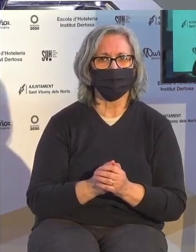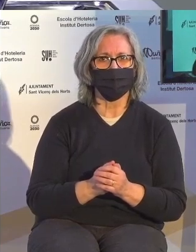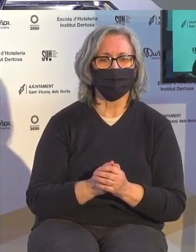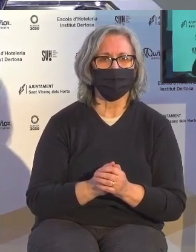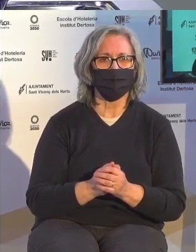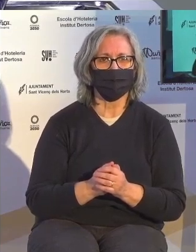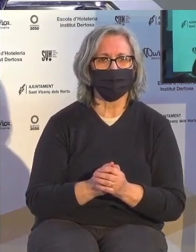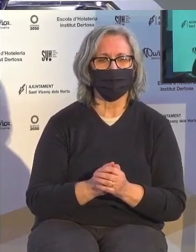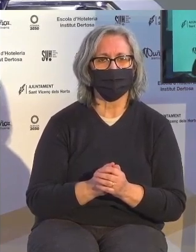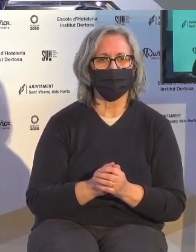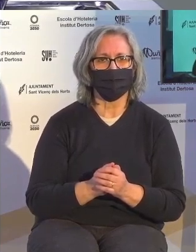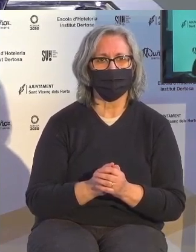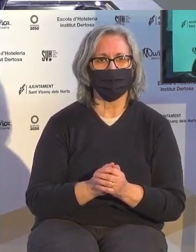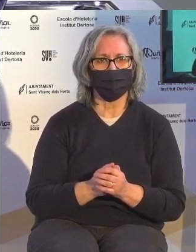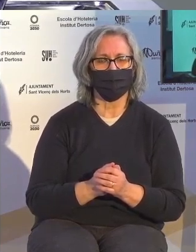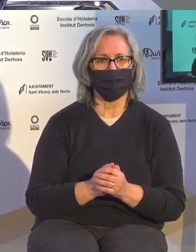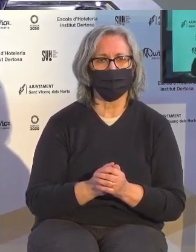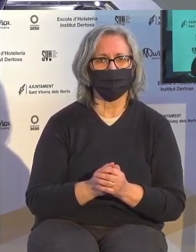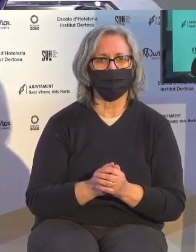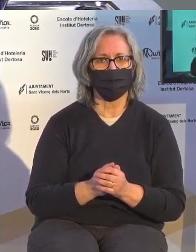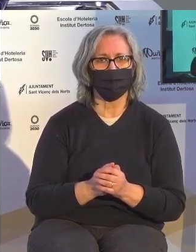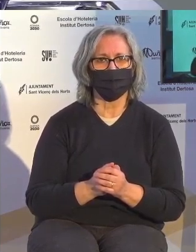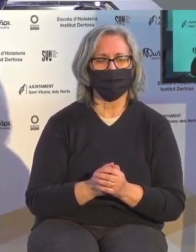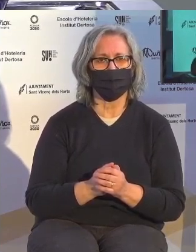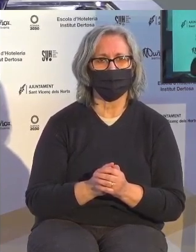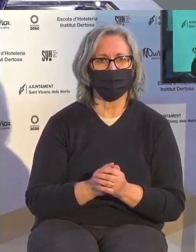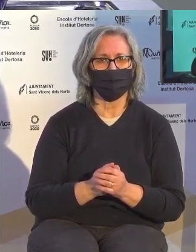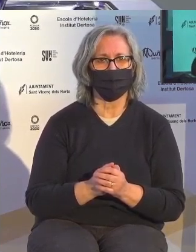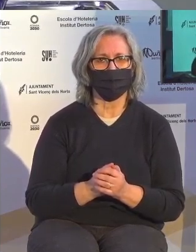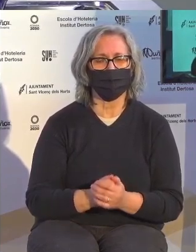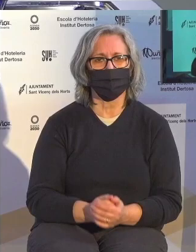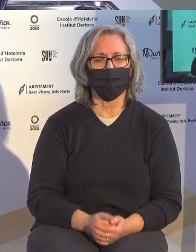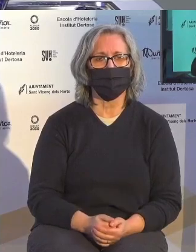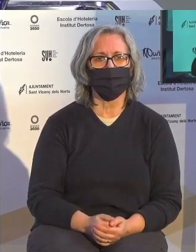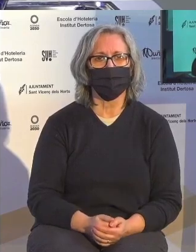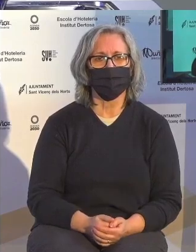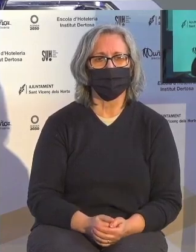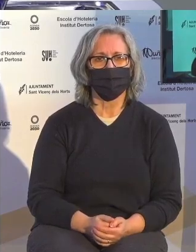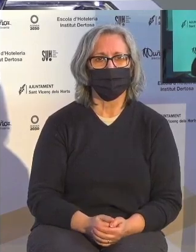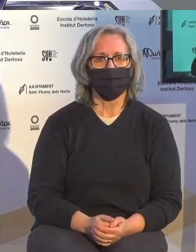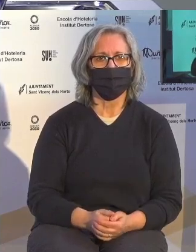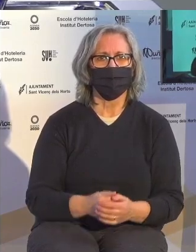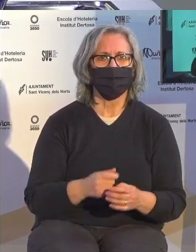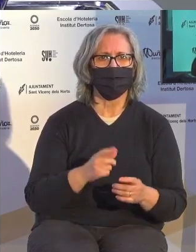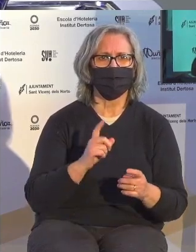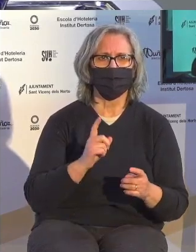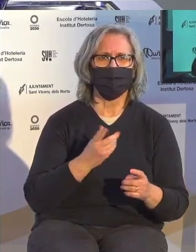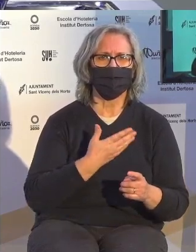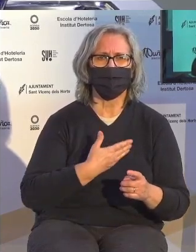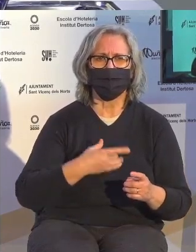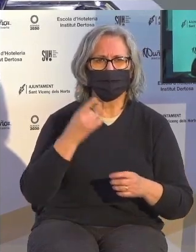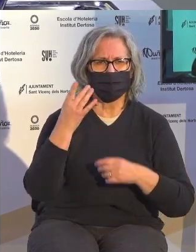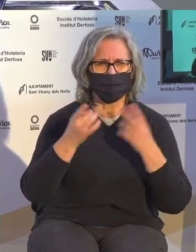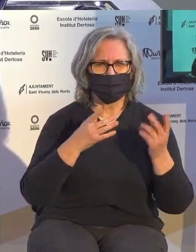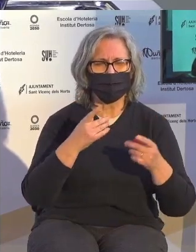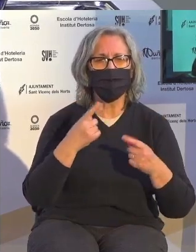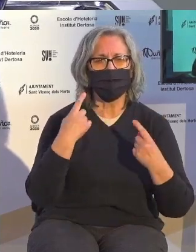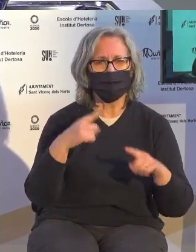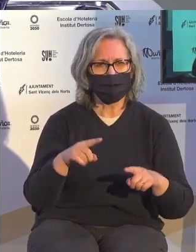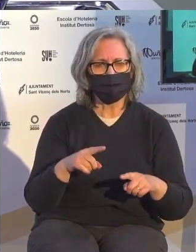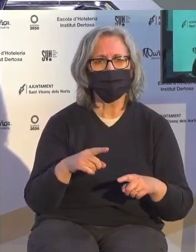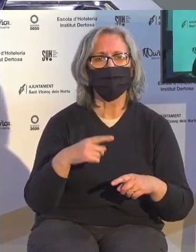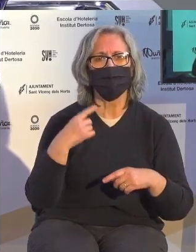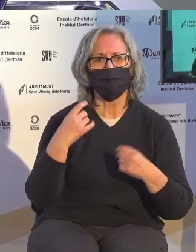puedes poner lo que quieres aquí entonces podéis utilizar siempre la creatividad ok aquí tenemos